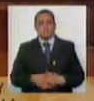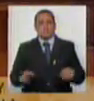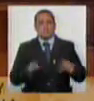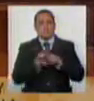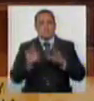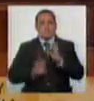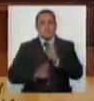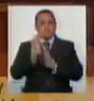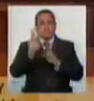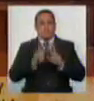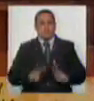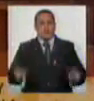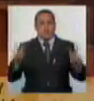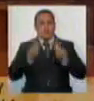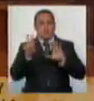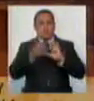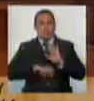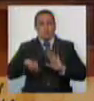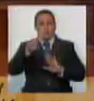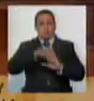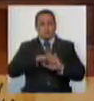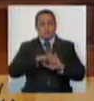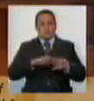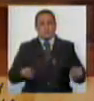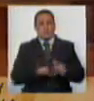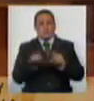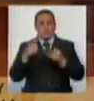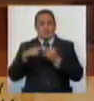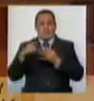Destacan dentro de estos proyectos,